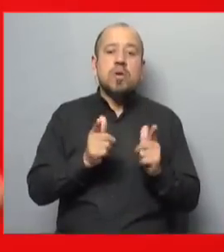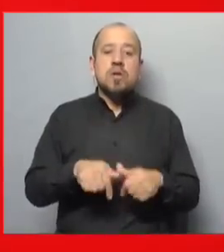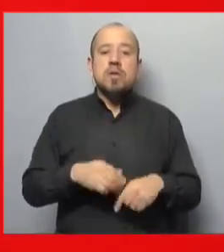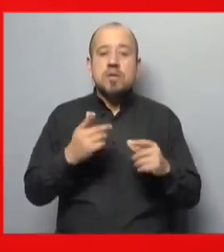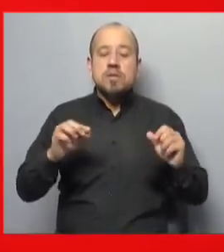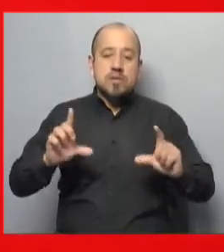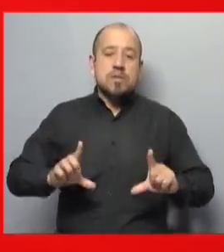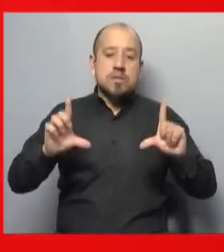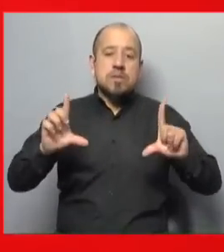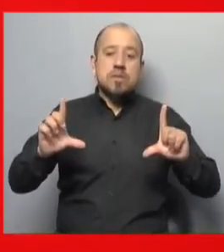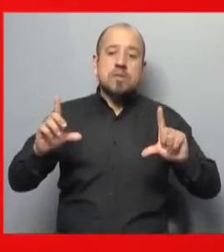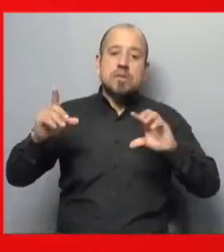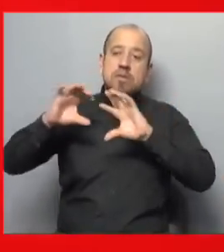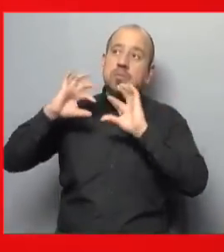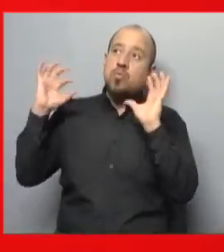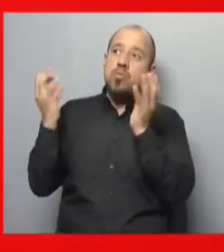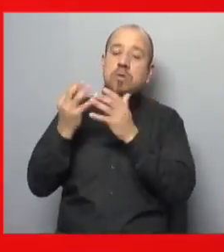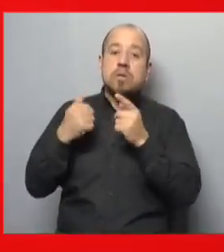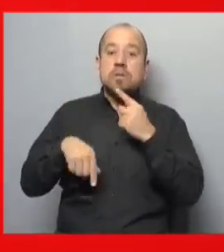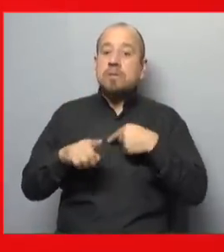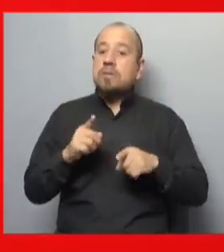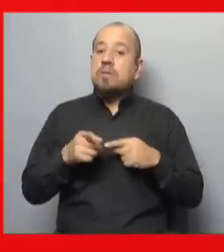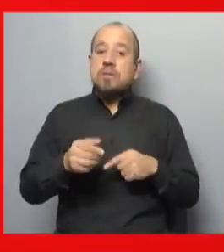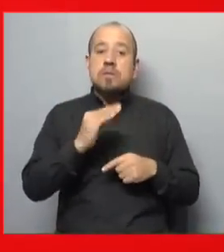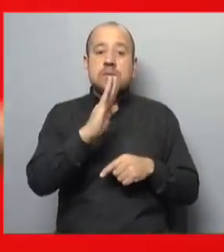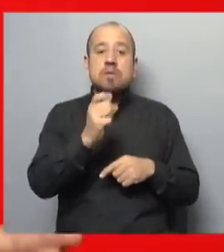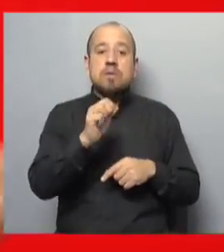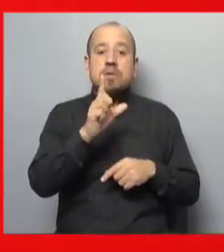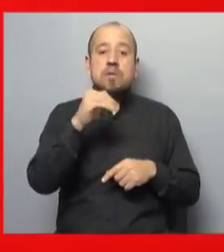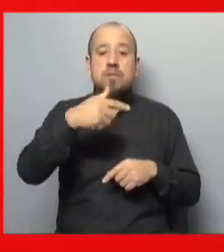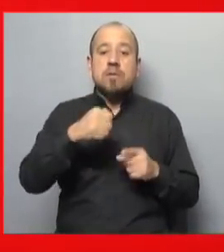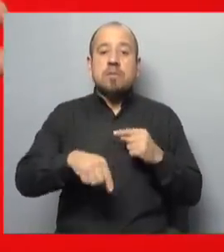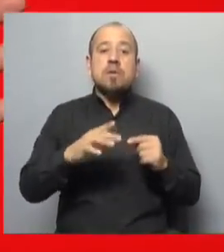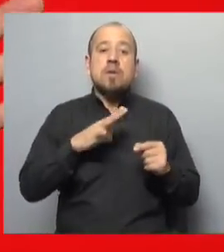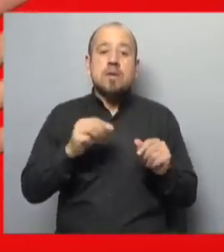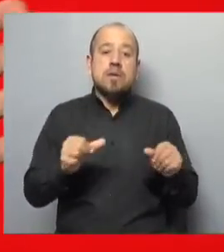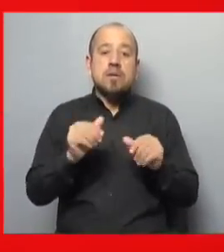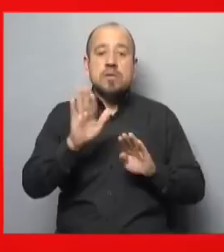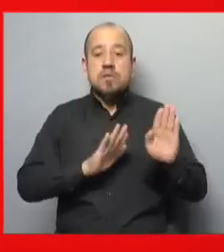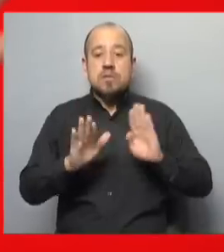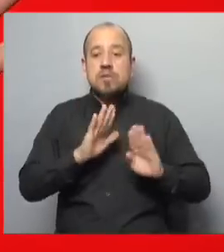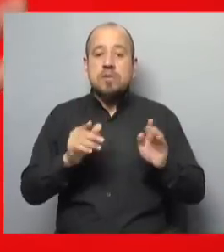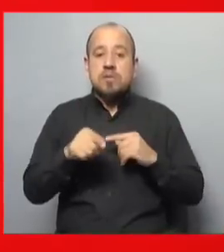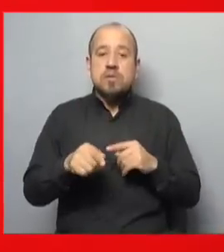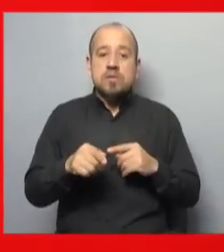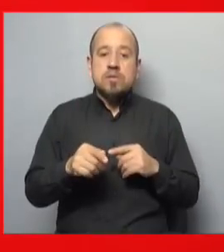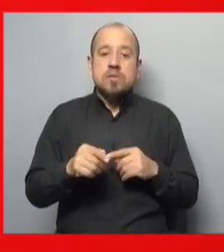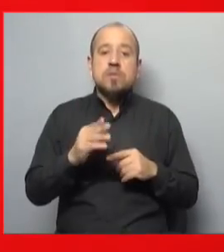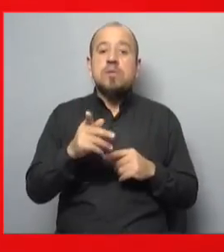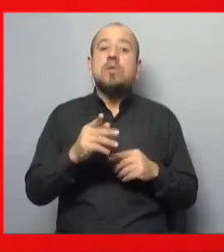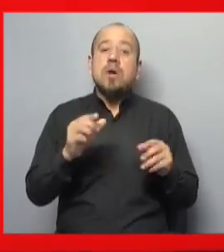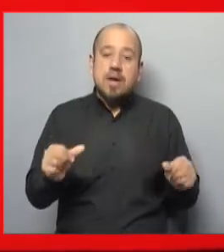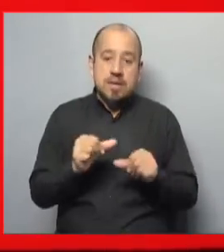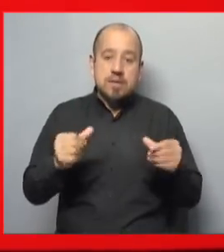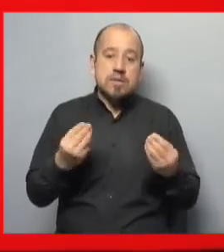tuvieran trascendencia mundial significó una presión en este caso para palmas que tienen que hacer reformas con todo lo que hace no porque no es que ha ganado claro